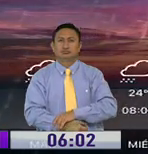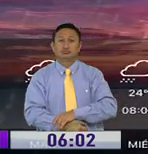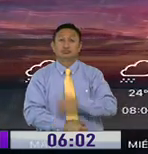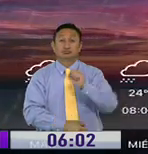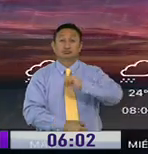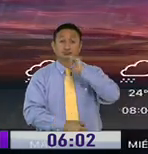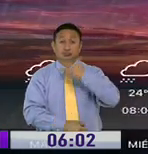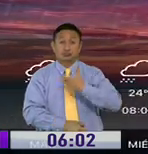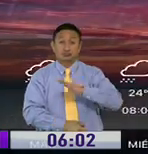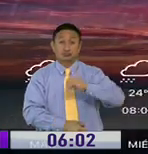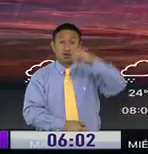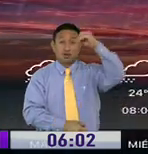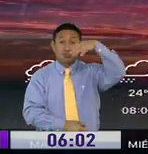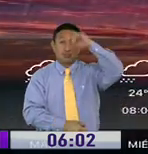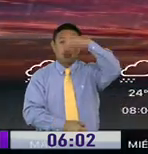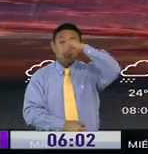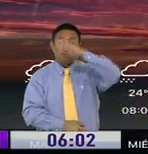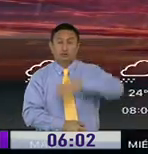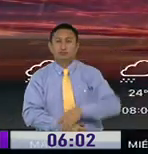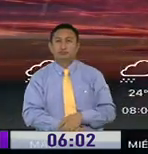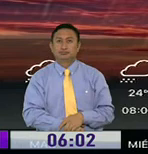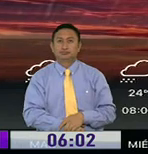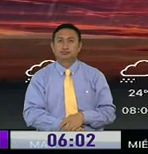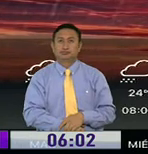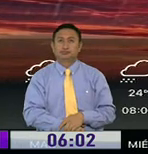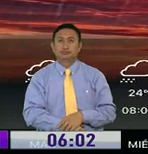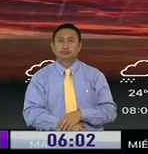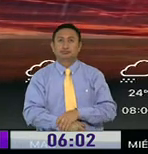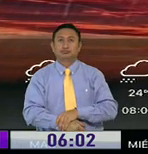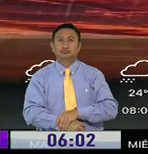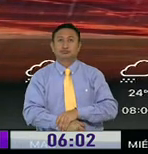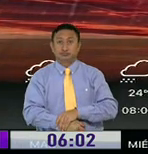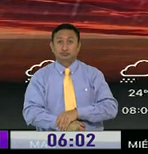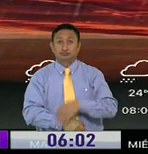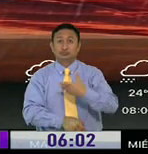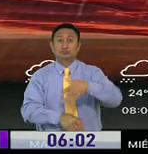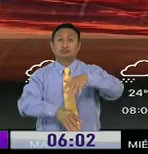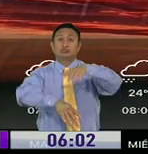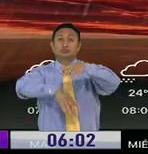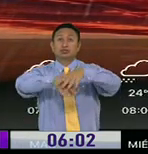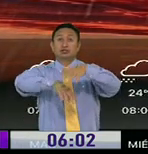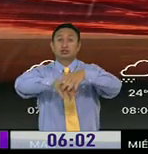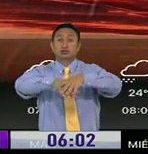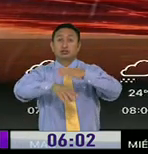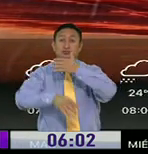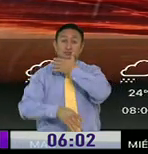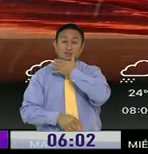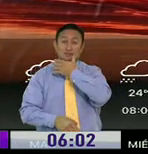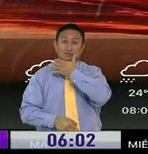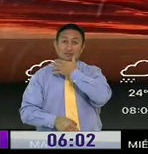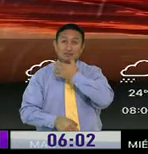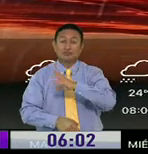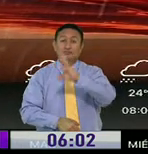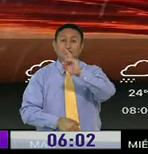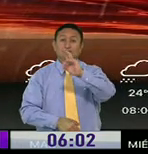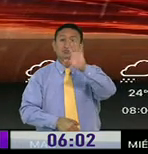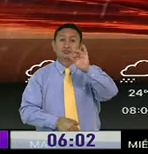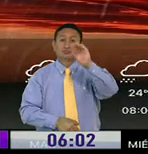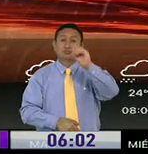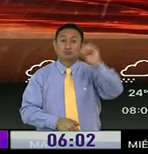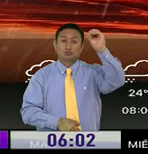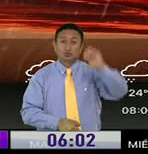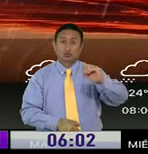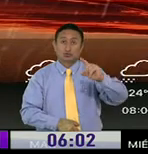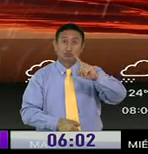lluvias en la zona en el centro del país. En Machala se amanece con 26 grados, la temperatura está calurosa, 78%,